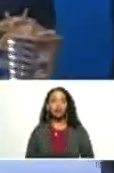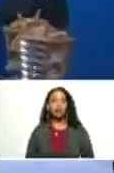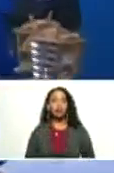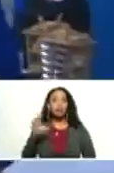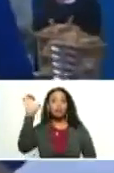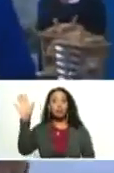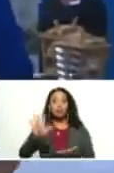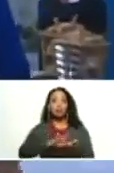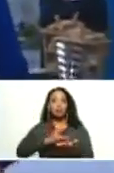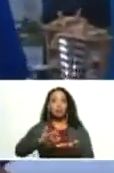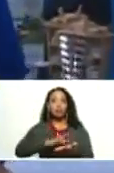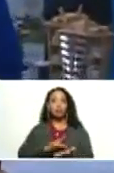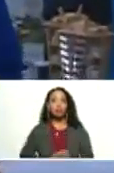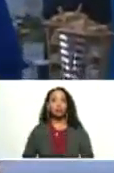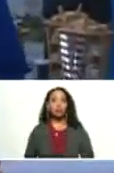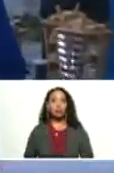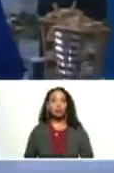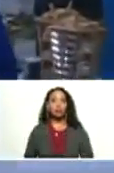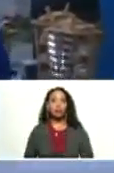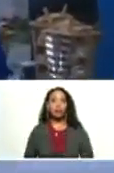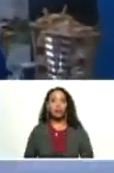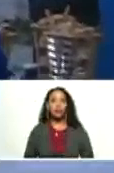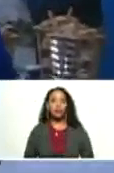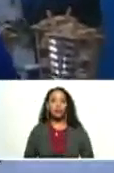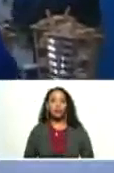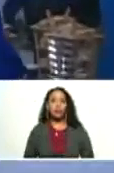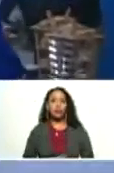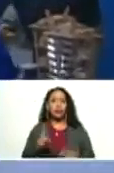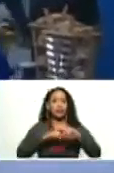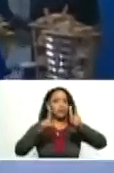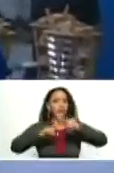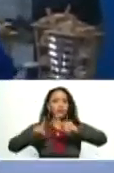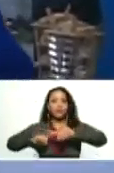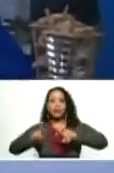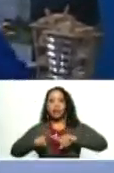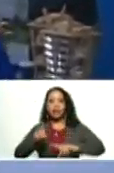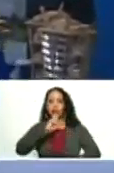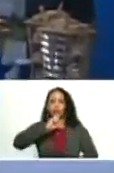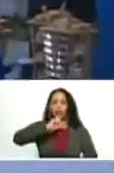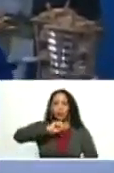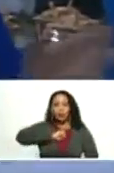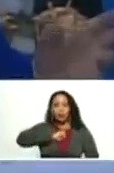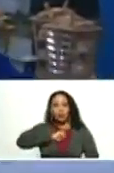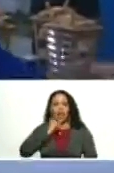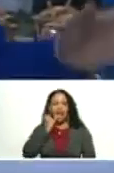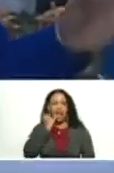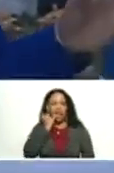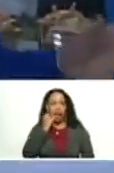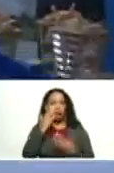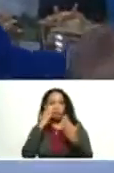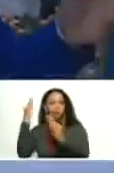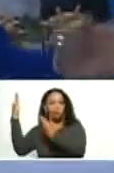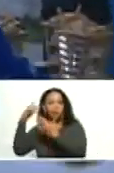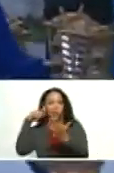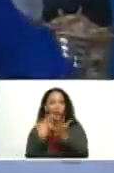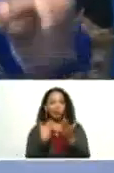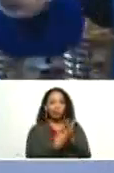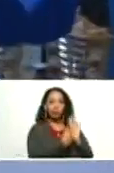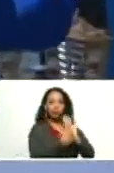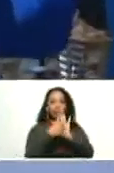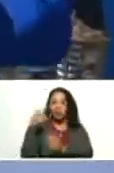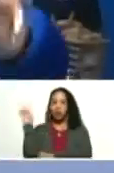digital. Escritores malversados que nos odian, que nos envidian. Esta es la Venezuela de